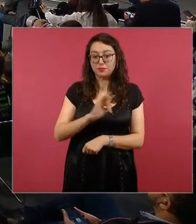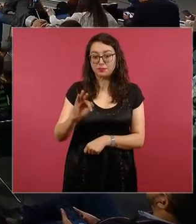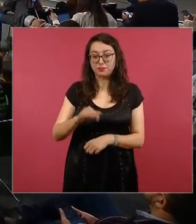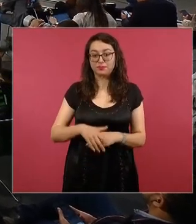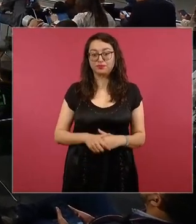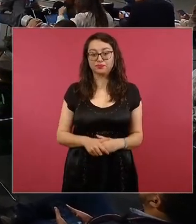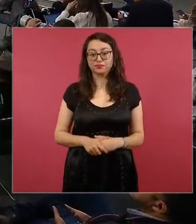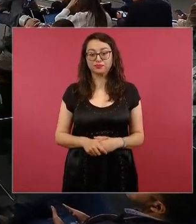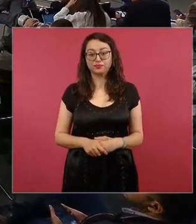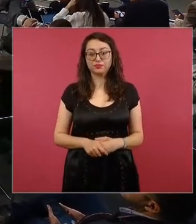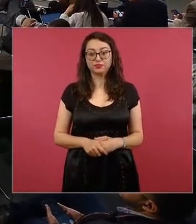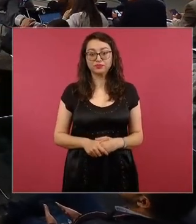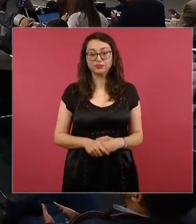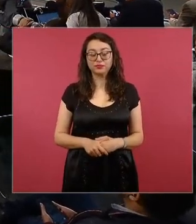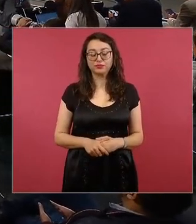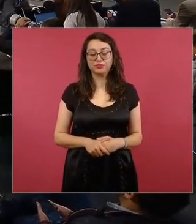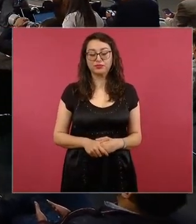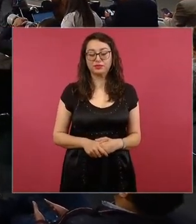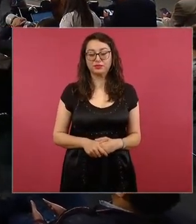la afectación